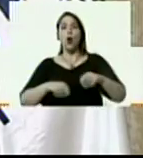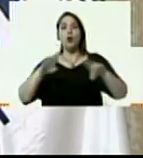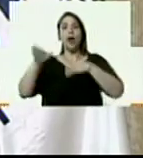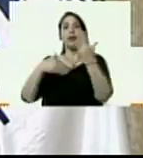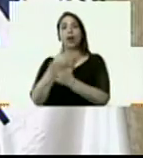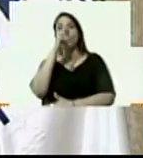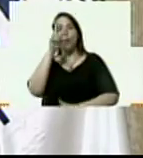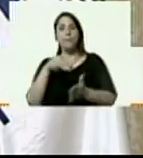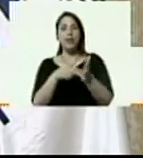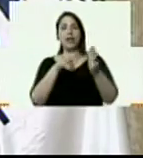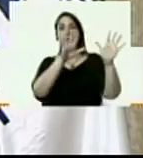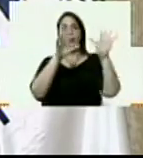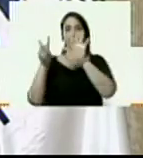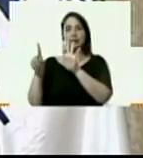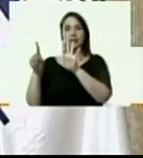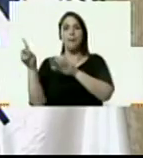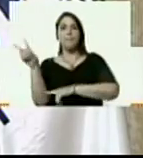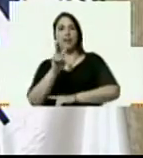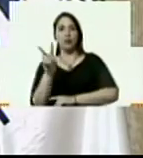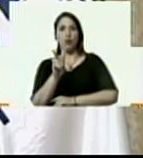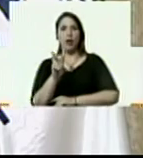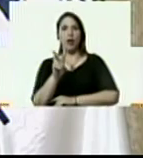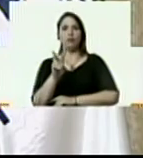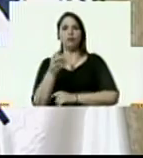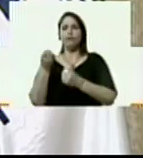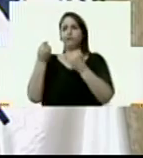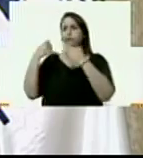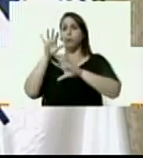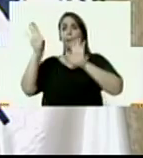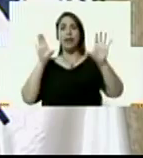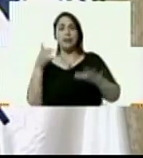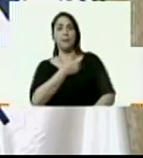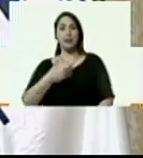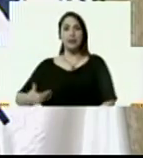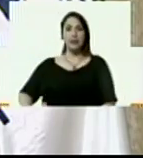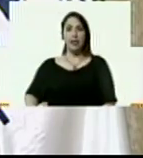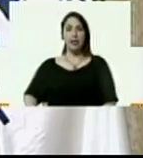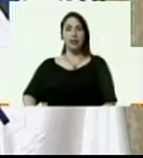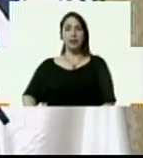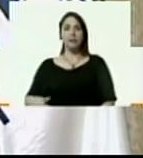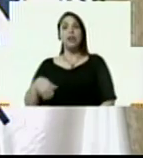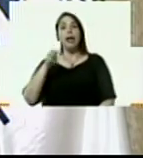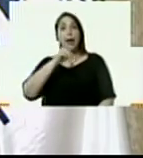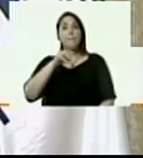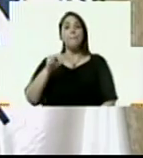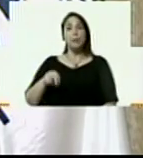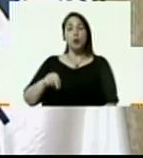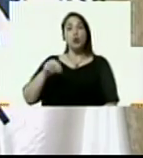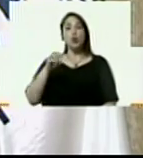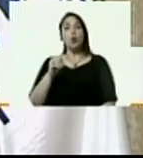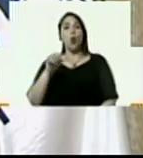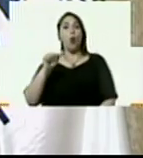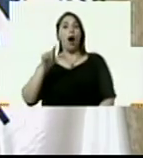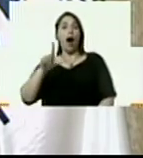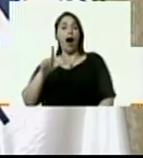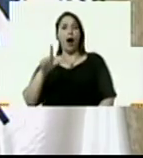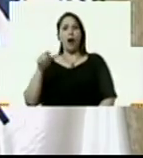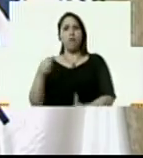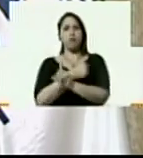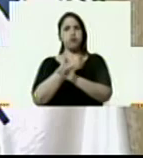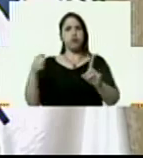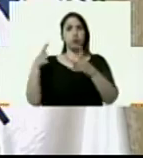venezuela muchos países en la presidencia del noal han sido agredidos por eeuu